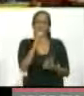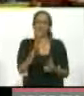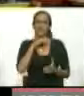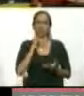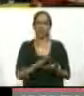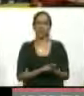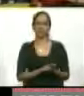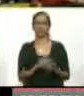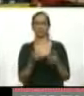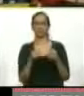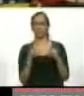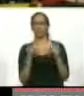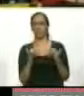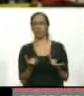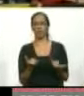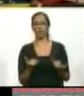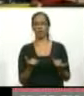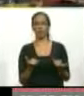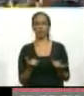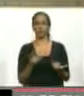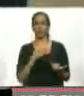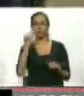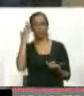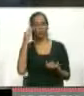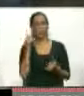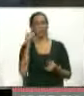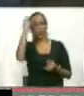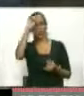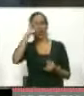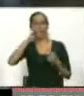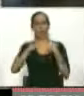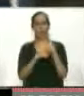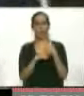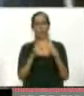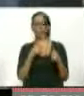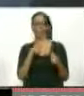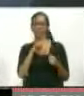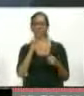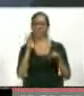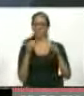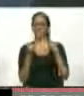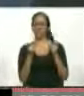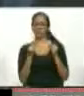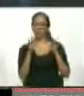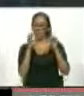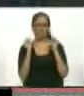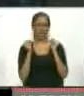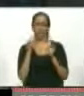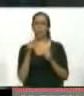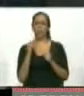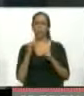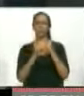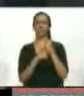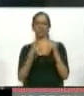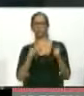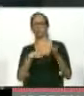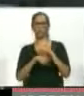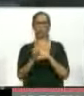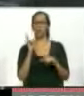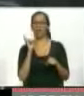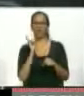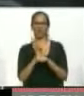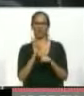a morir sí sí a todas estas queremos saber qué opina windows porque yo no entiendo como cuando dice que no va a participar en elecciones